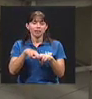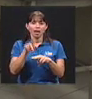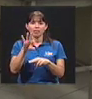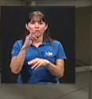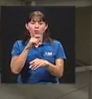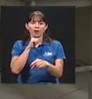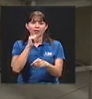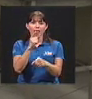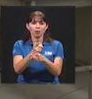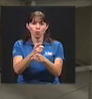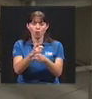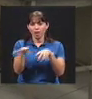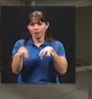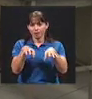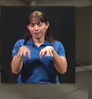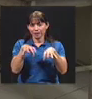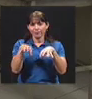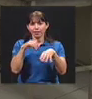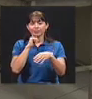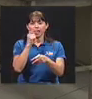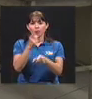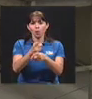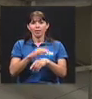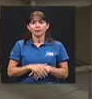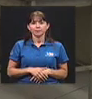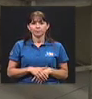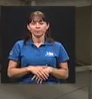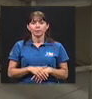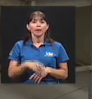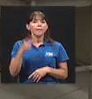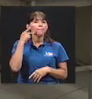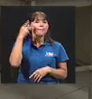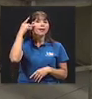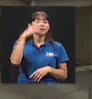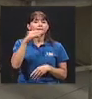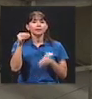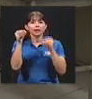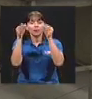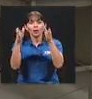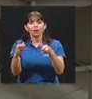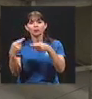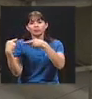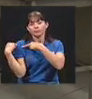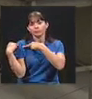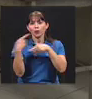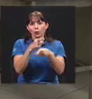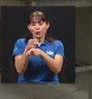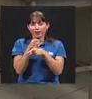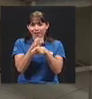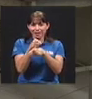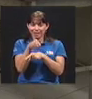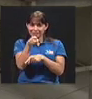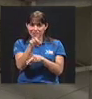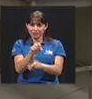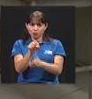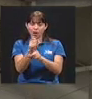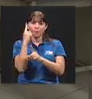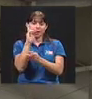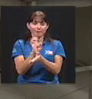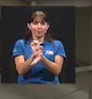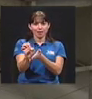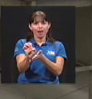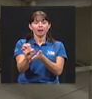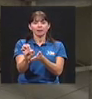posiciones inadecuadas y a hacer actividades inadecuadas. A los padres y a los educadores nos toca corregir esas posiciones para